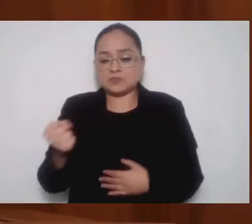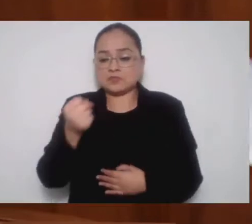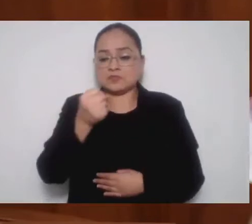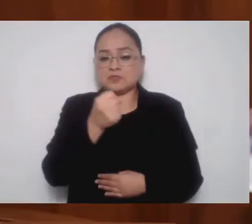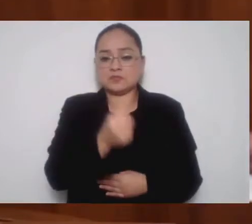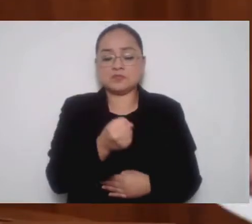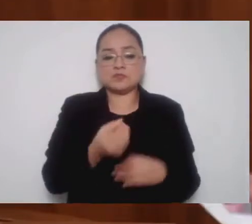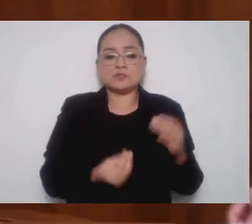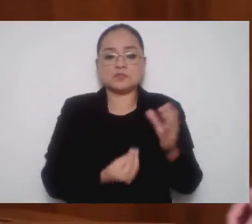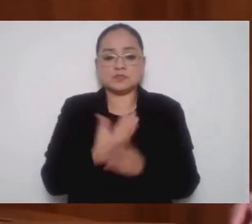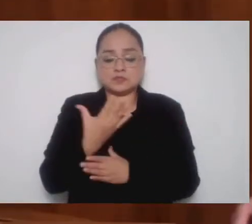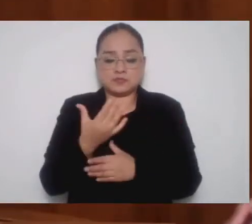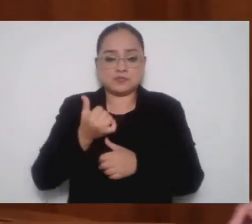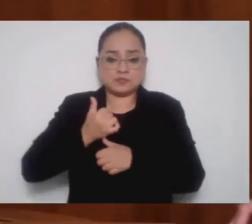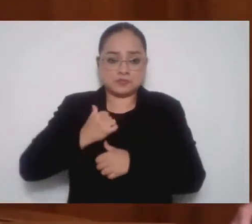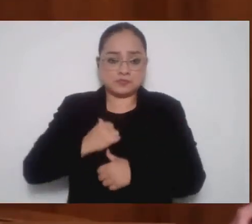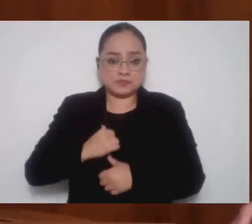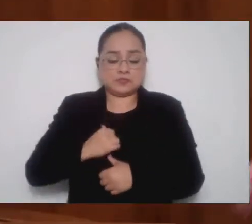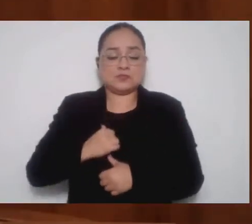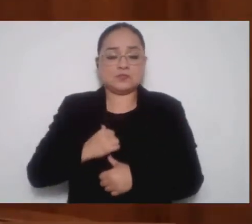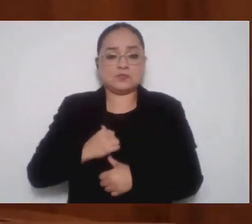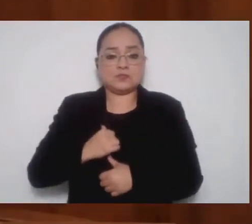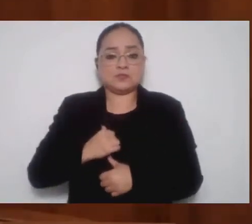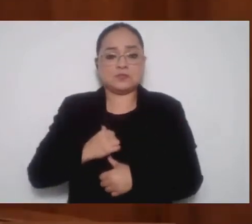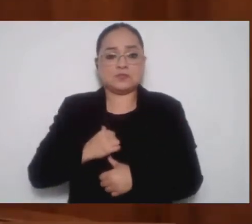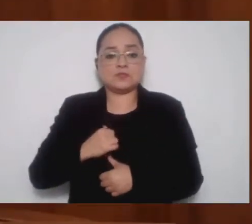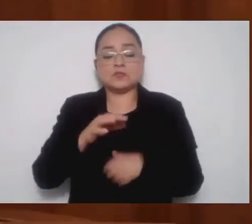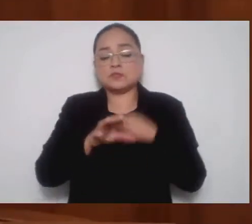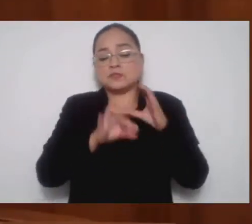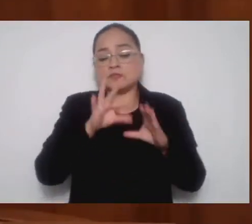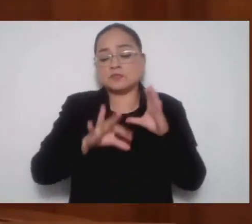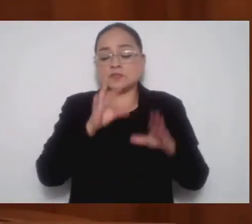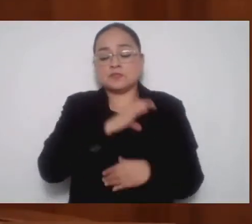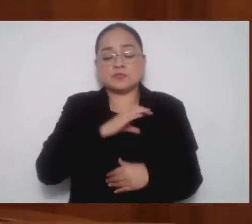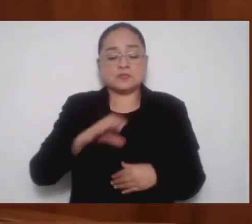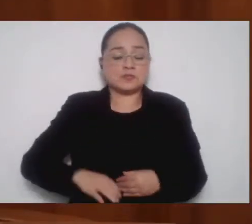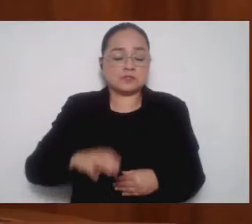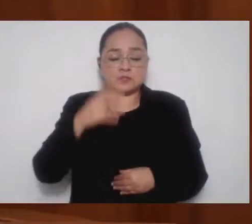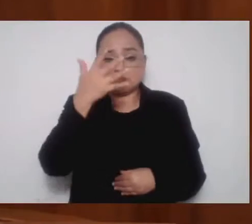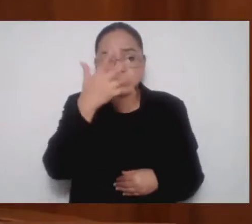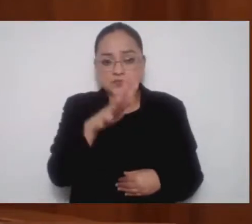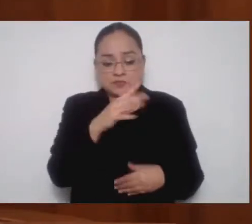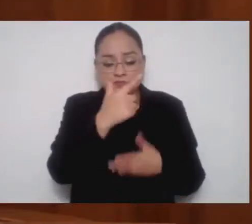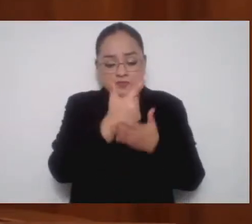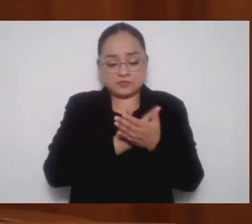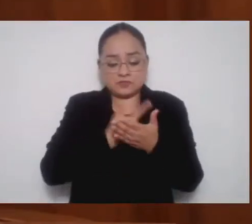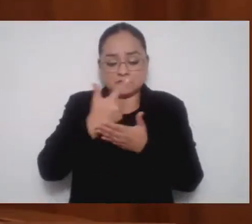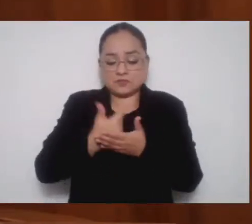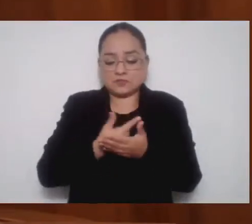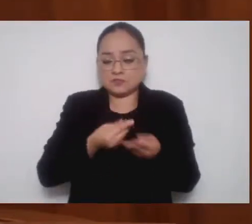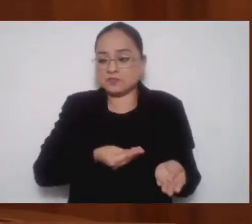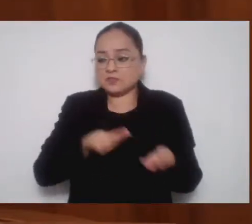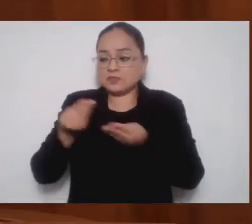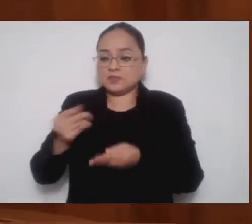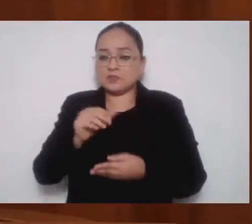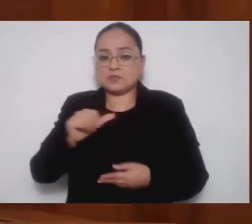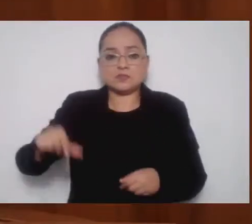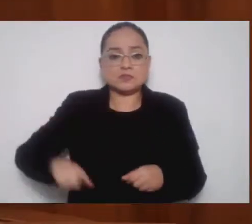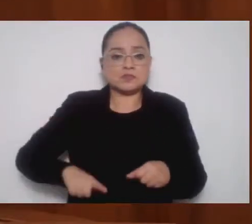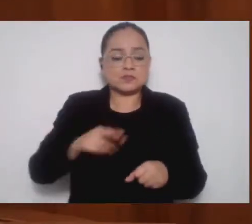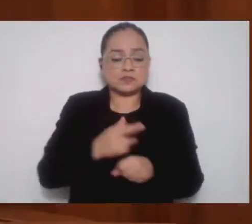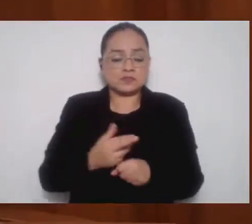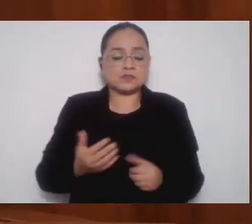el cargo y seleccionar hasta 10 candidatas o candidatos para integrar la